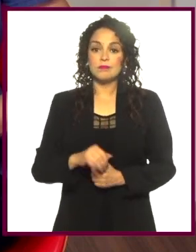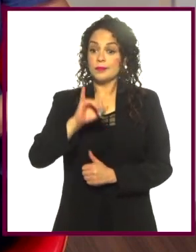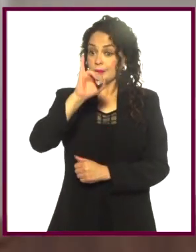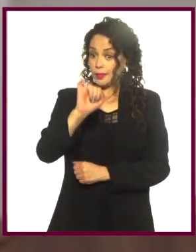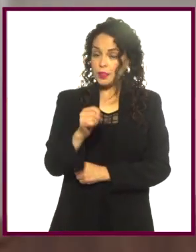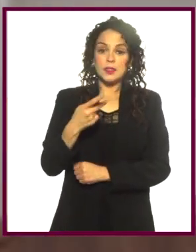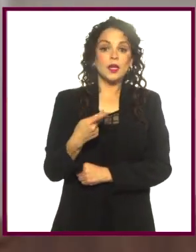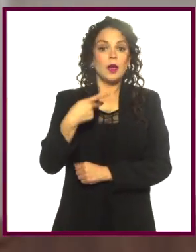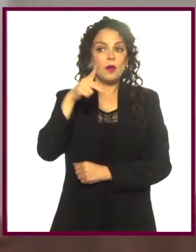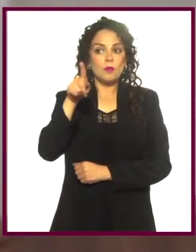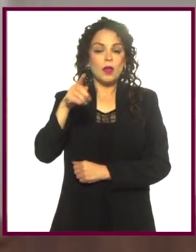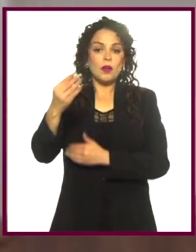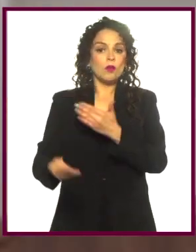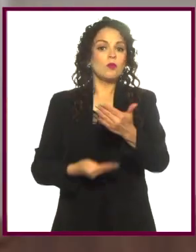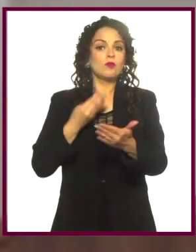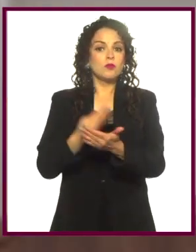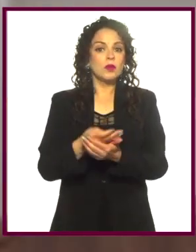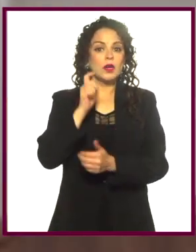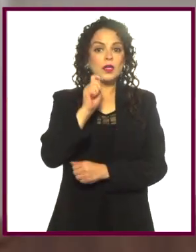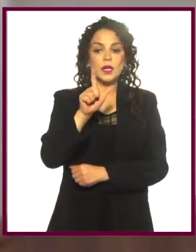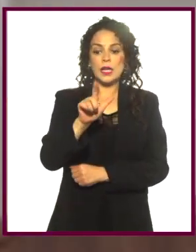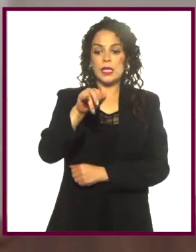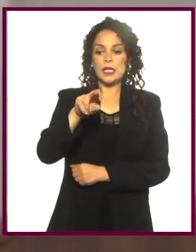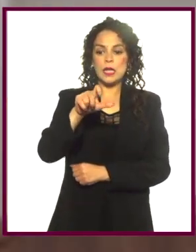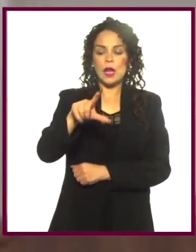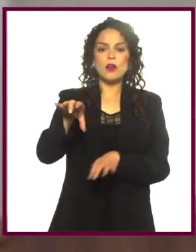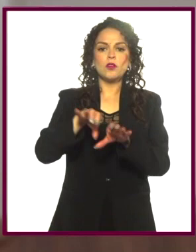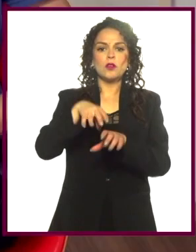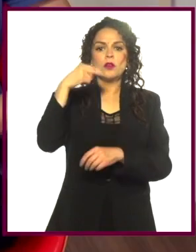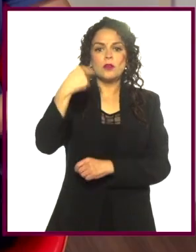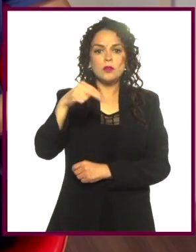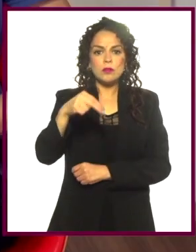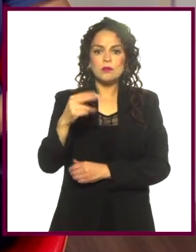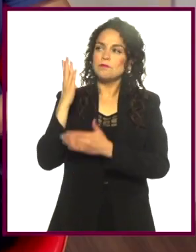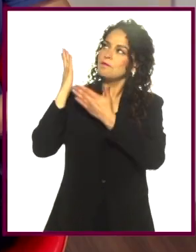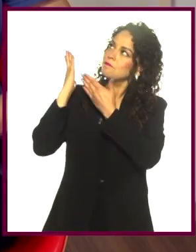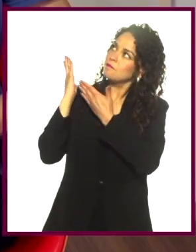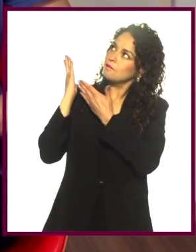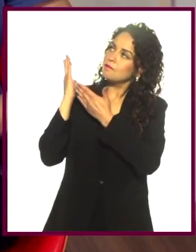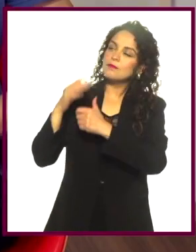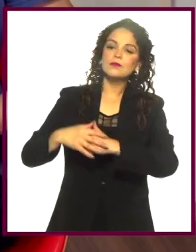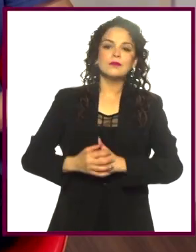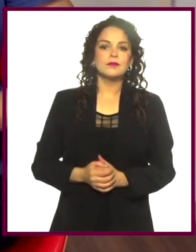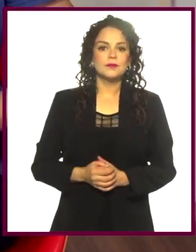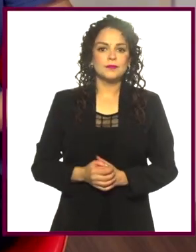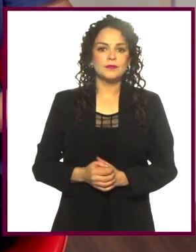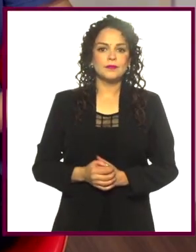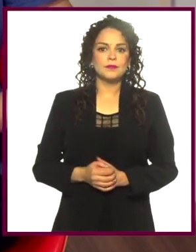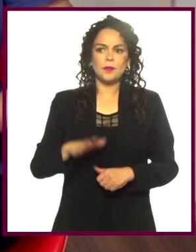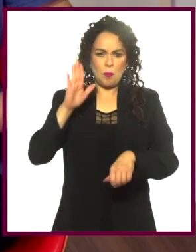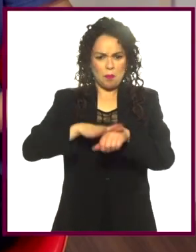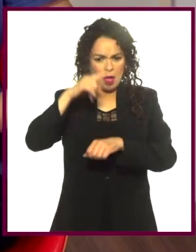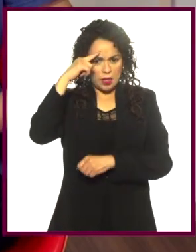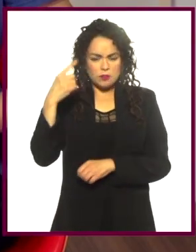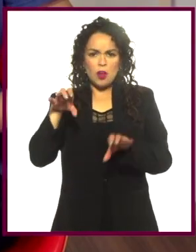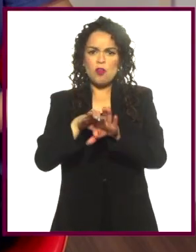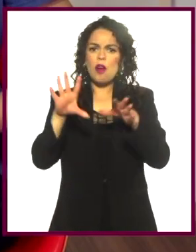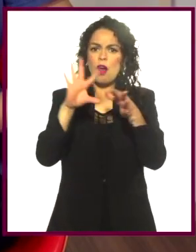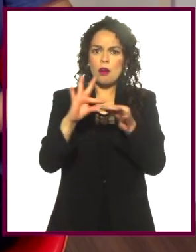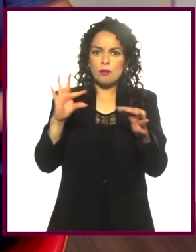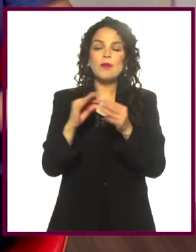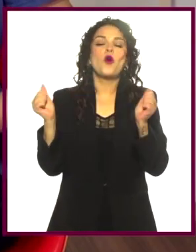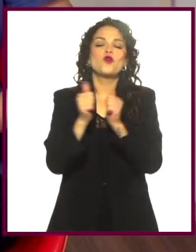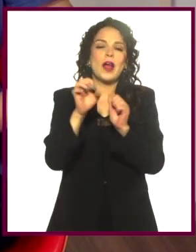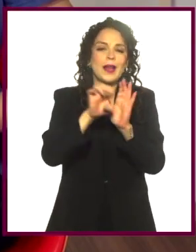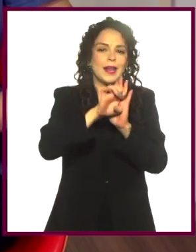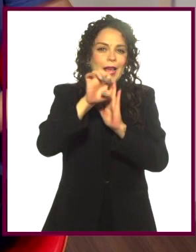aunque Schramm también postuló uno lineal, llamado la tuba de Schramm, que es más fácil explicarlo con